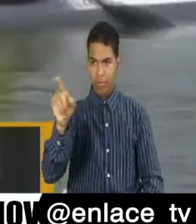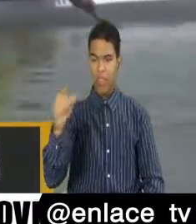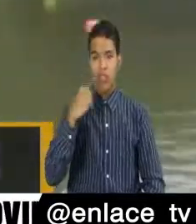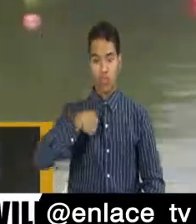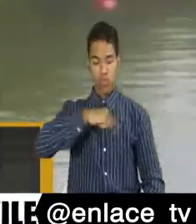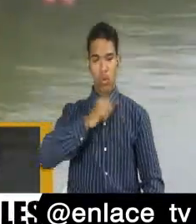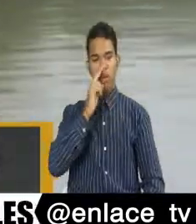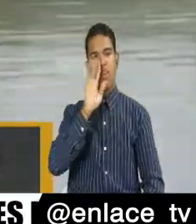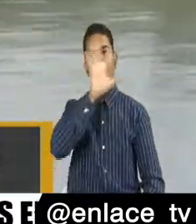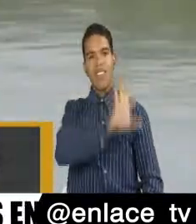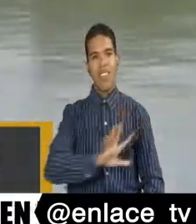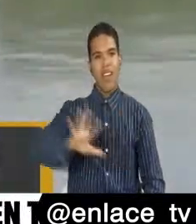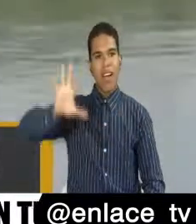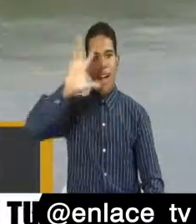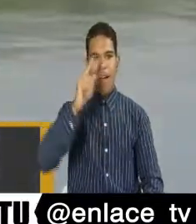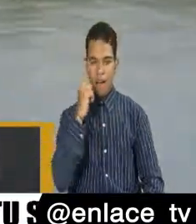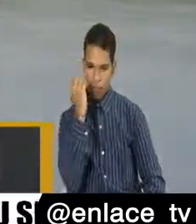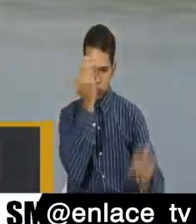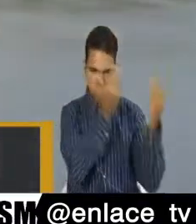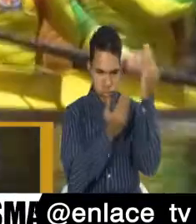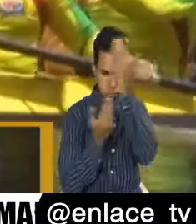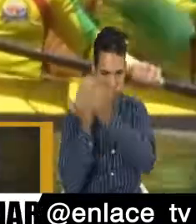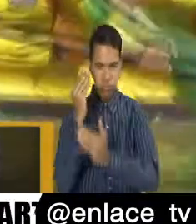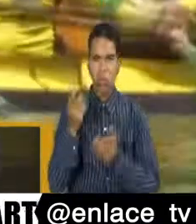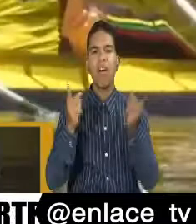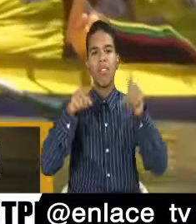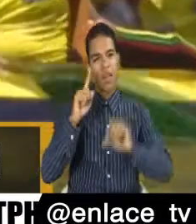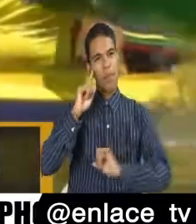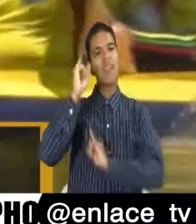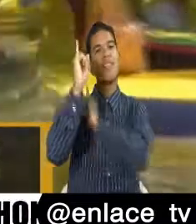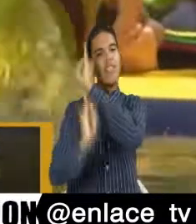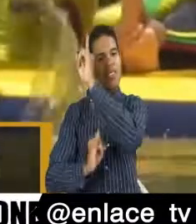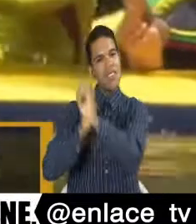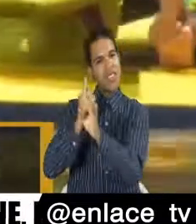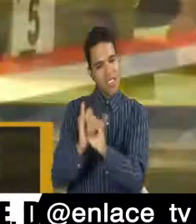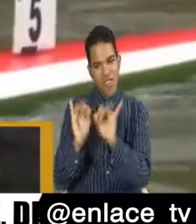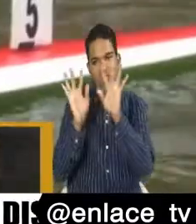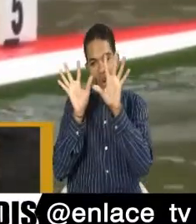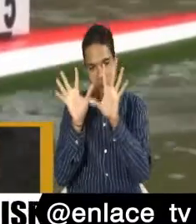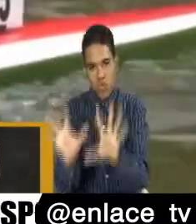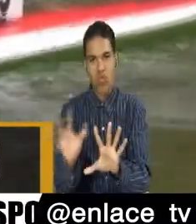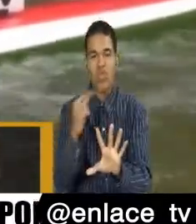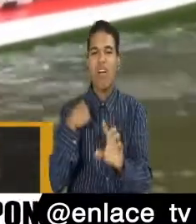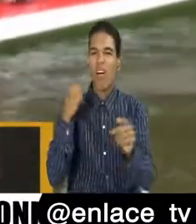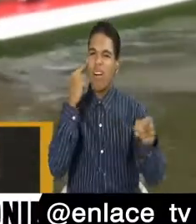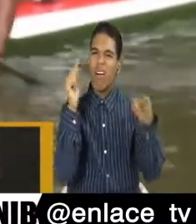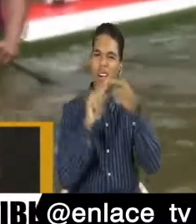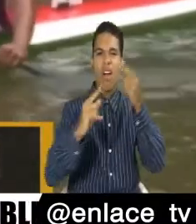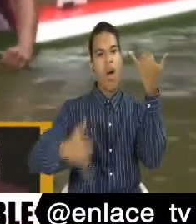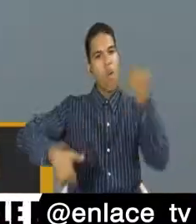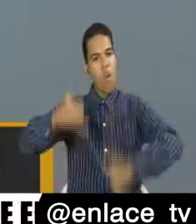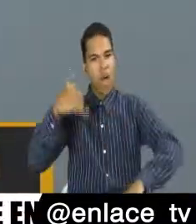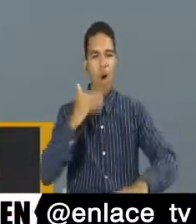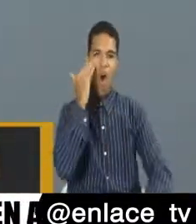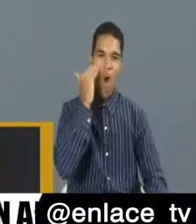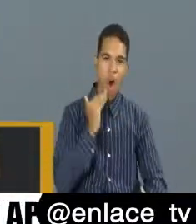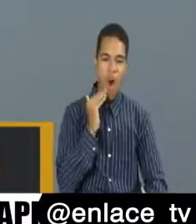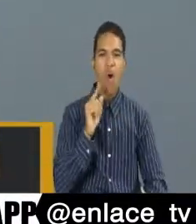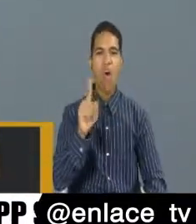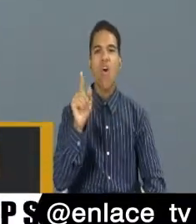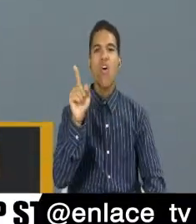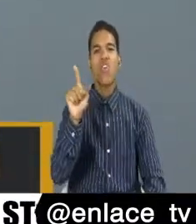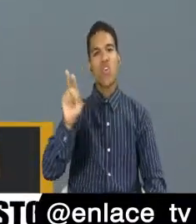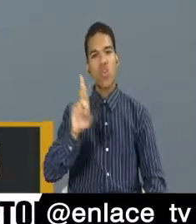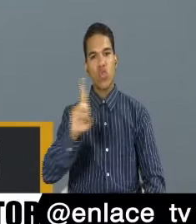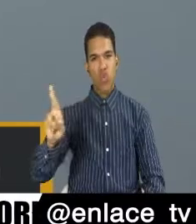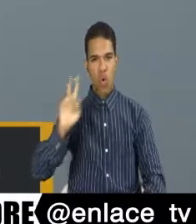e reiniciamos en este segundo semestre la fase internacional, que tiene que ver con Juegos de la Juventud Suramericanos en